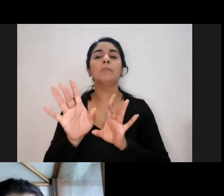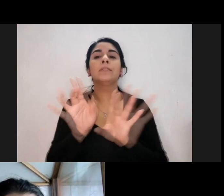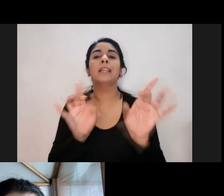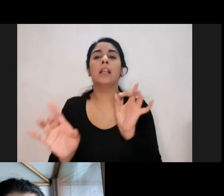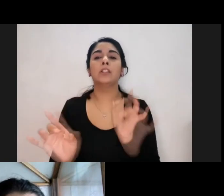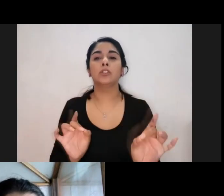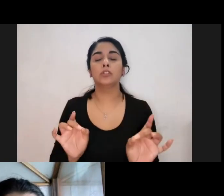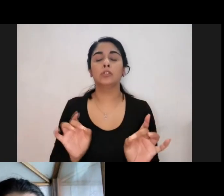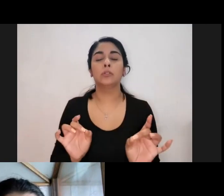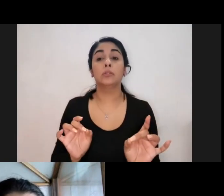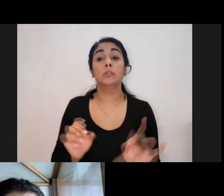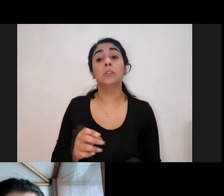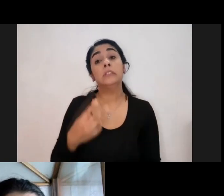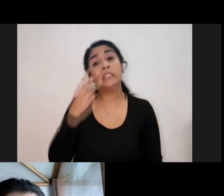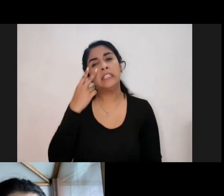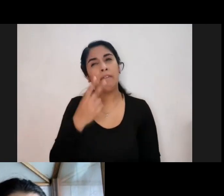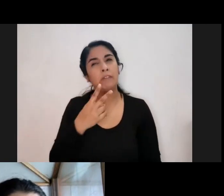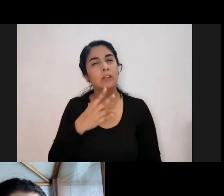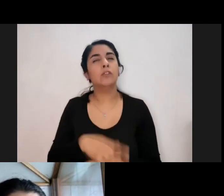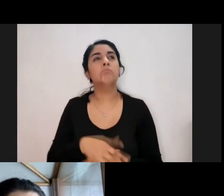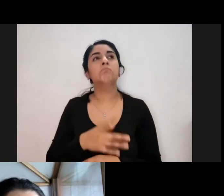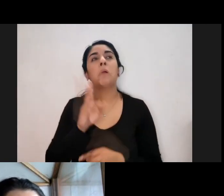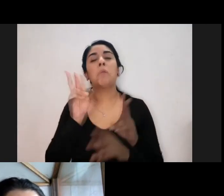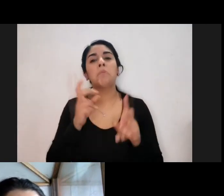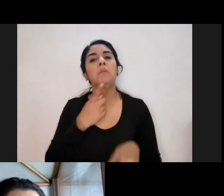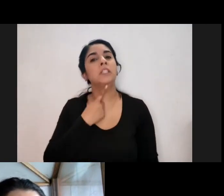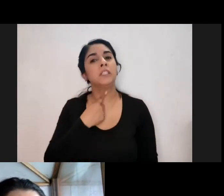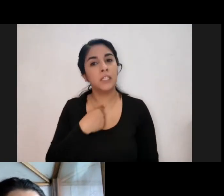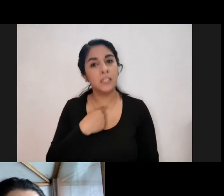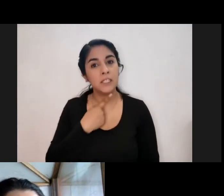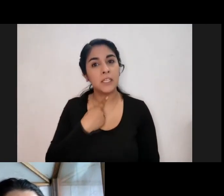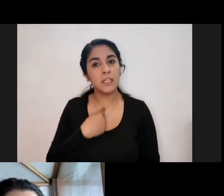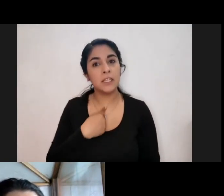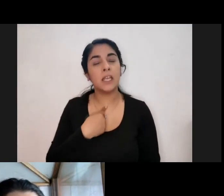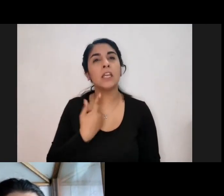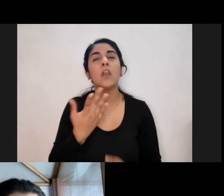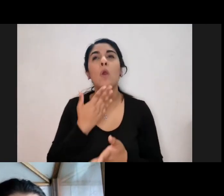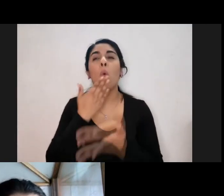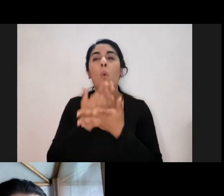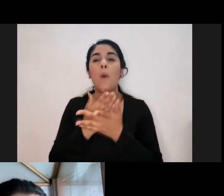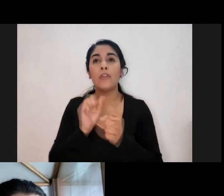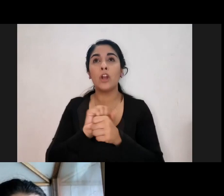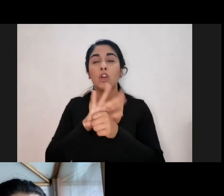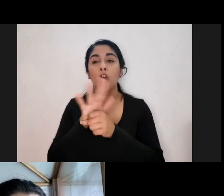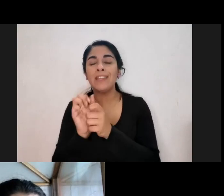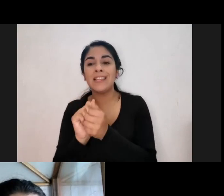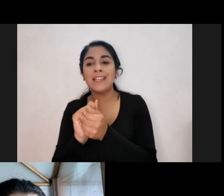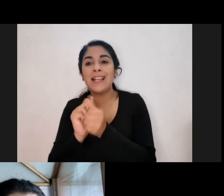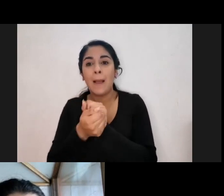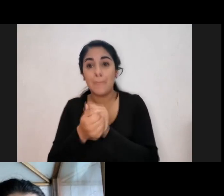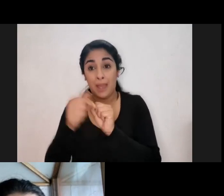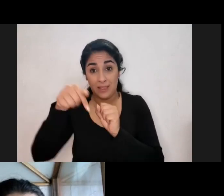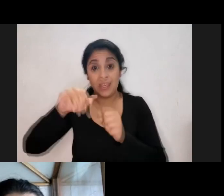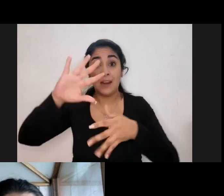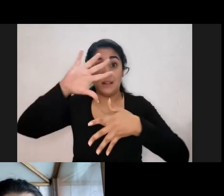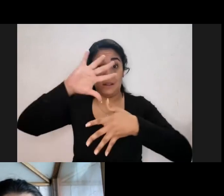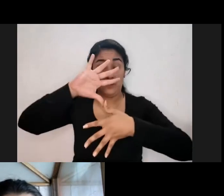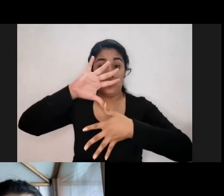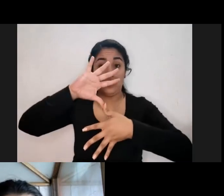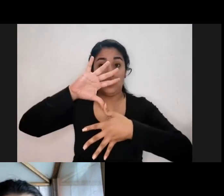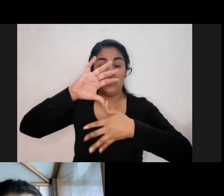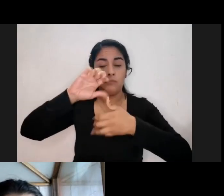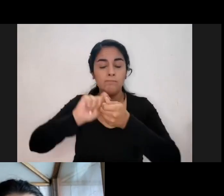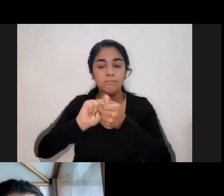Y se ha visto una cosa muy interesante, que la aparición de una mutación en este continente va a